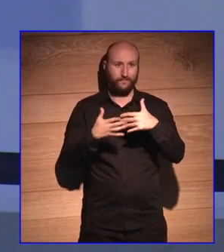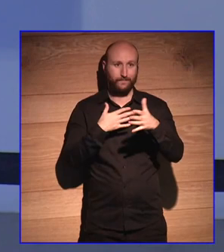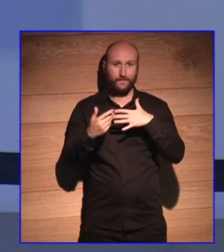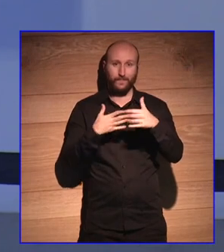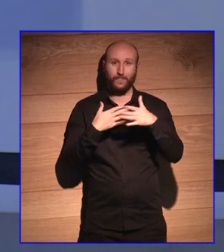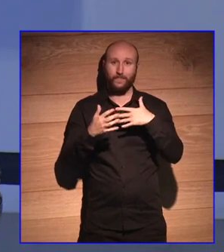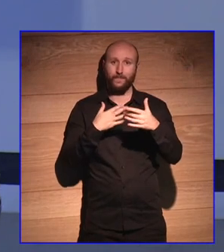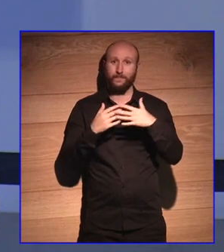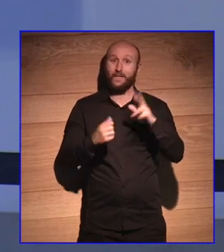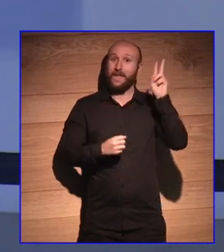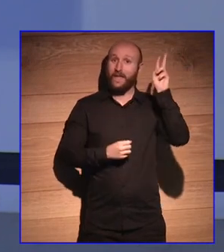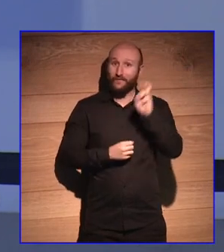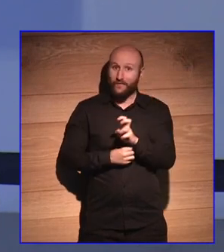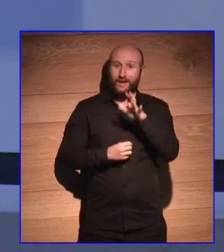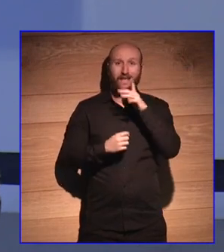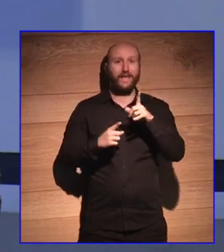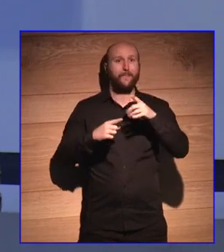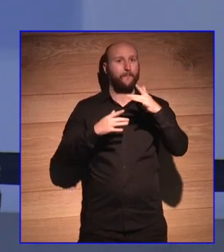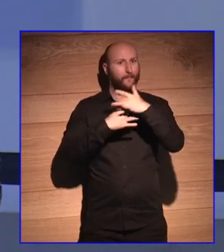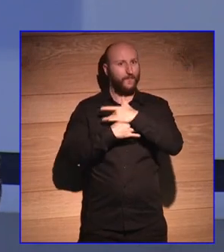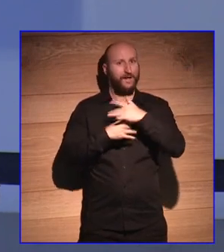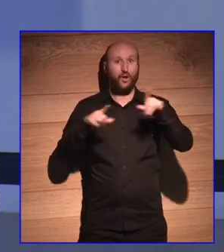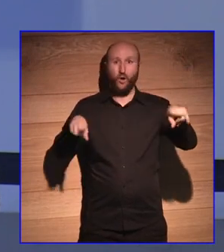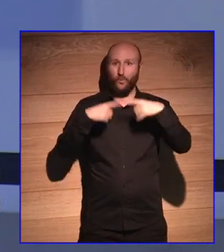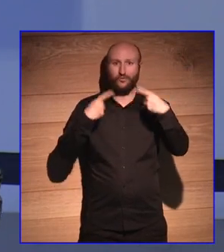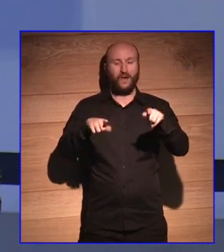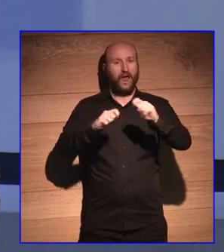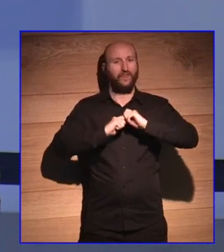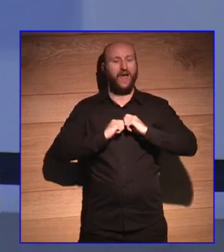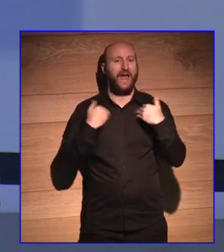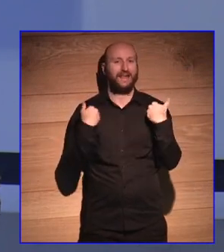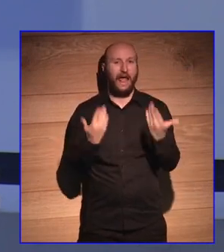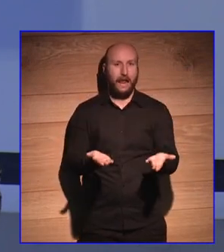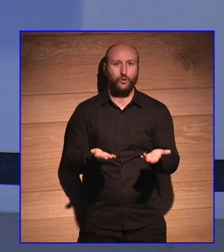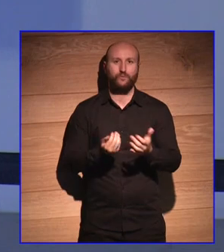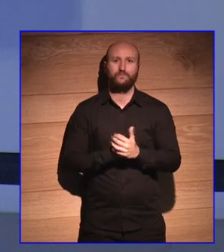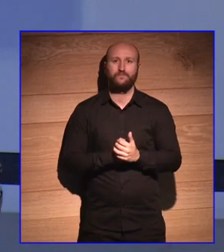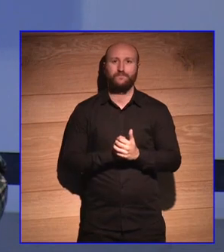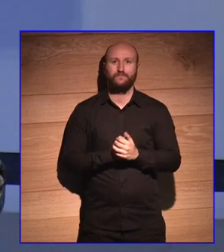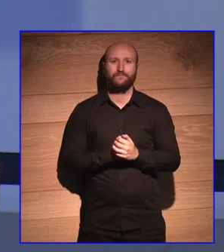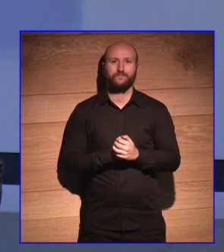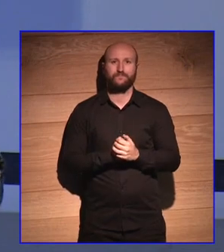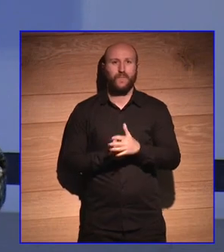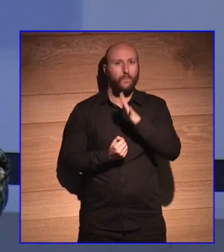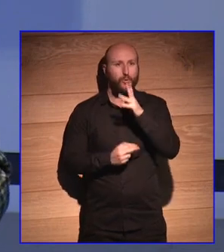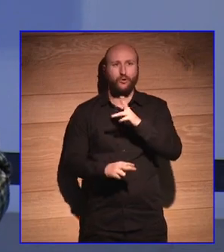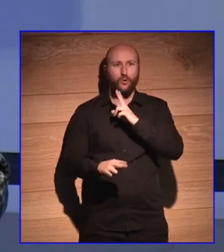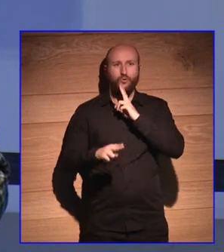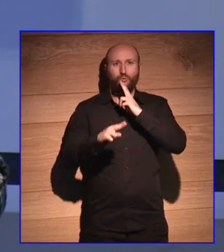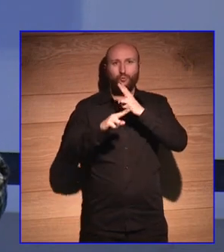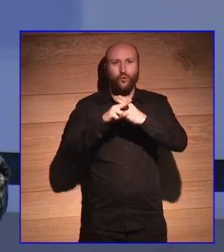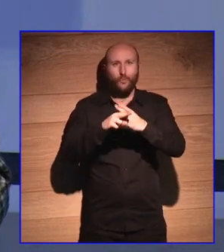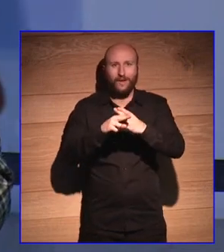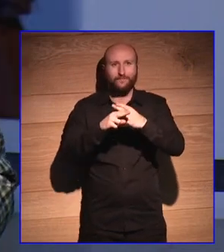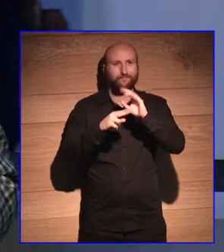maría de pablos como una compositora segoviana la que estamos ahora descubriendo pues es un regalo porque no podía tener otro nombre más ideal que ese un